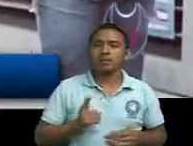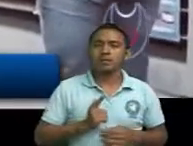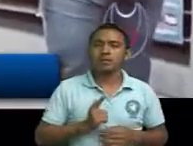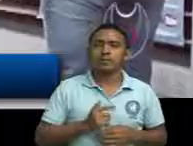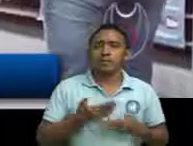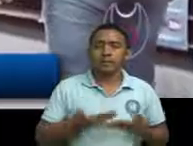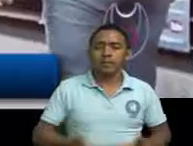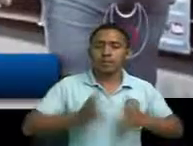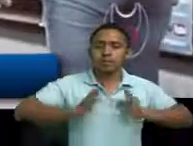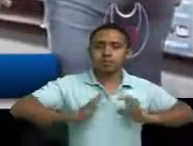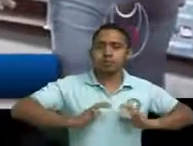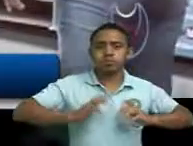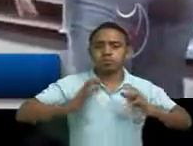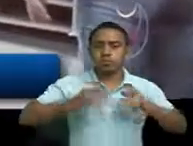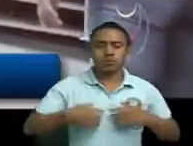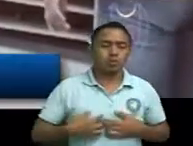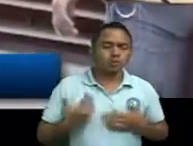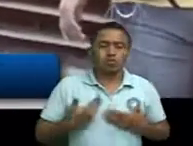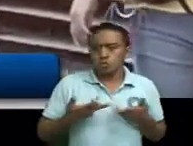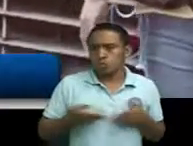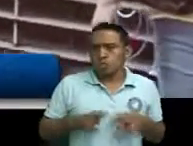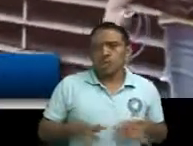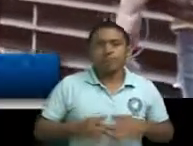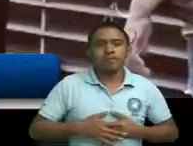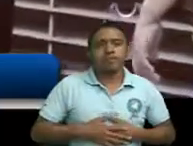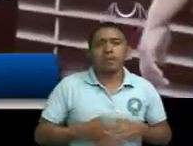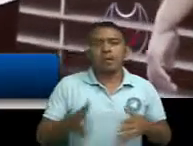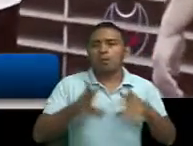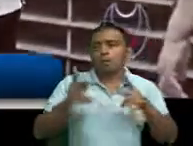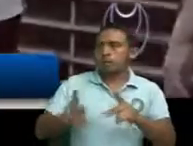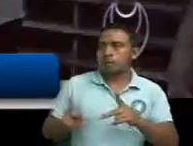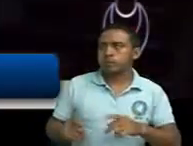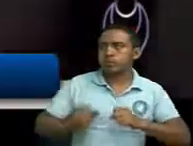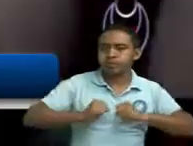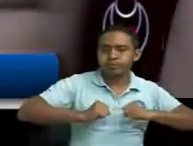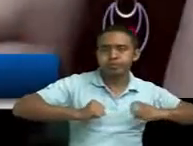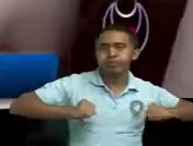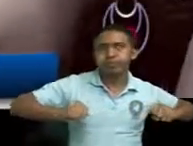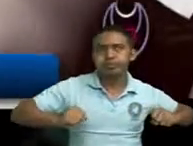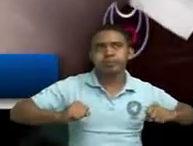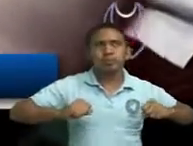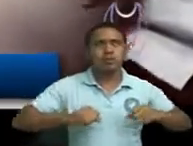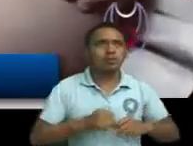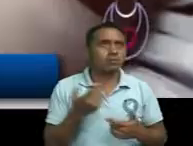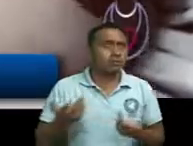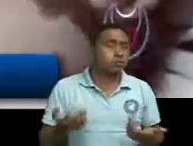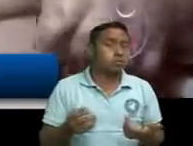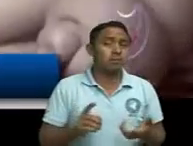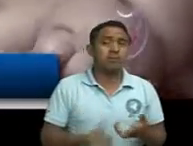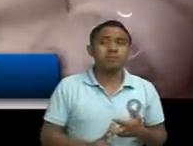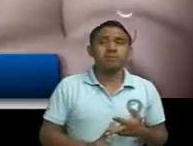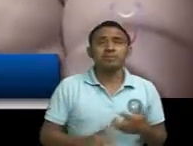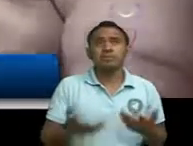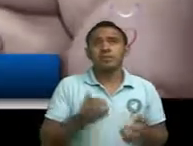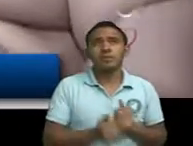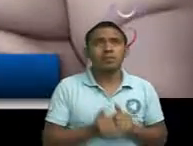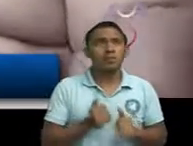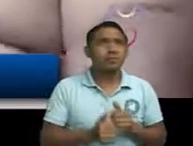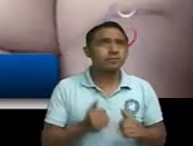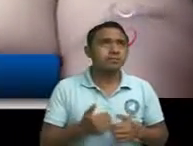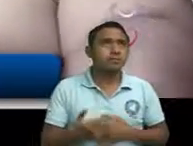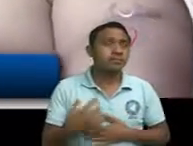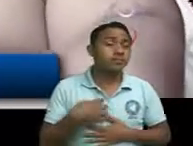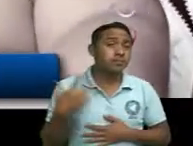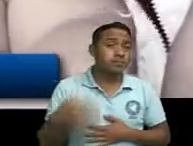un peso corporal adecuado, ahora una persona obesa o con sobrepeso, un clima como los que